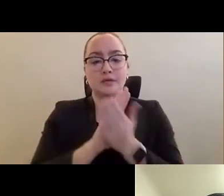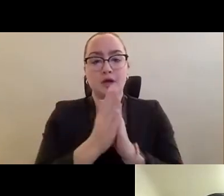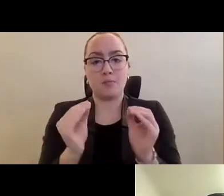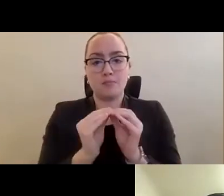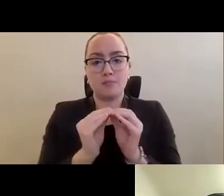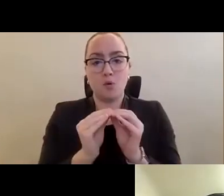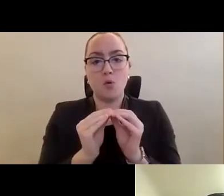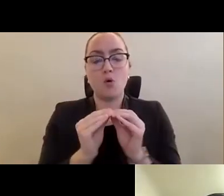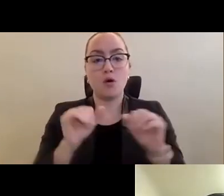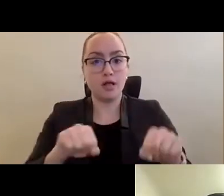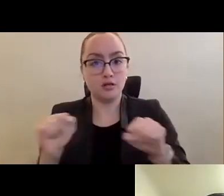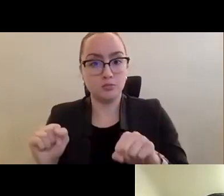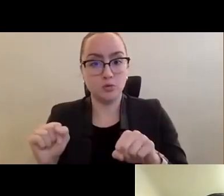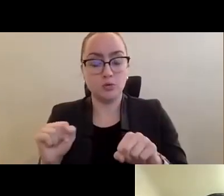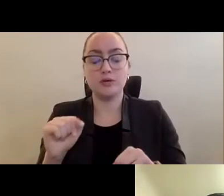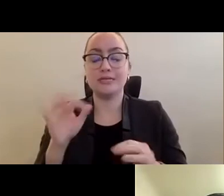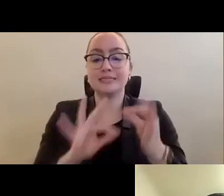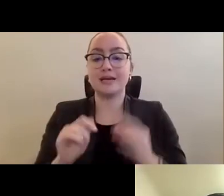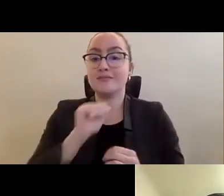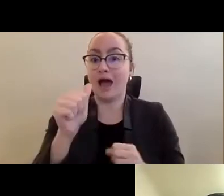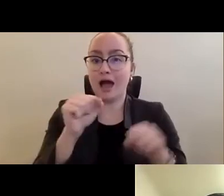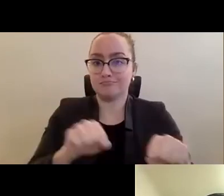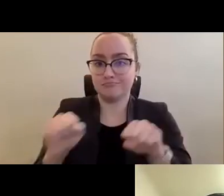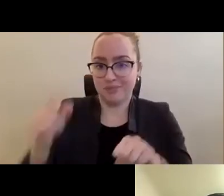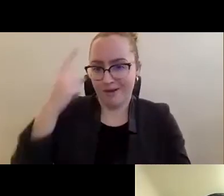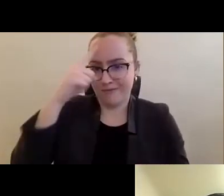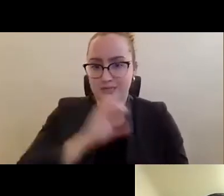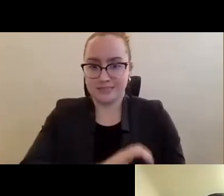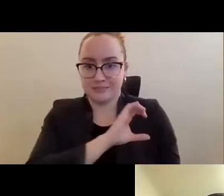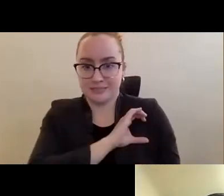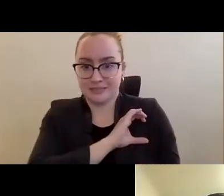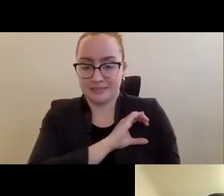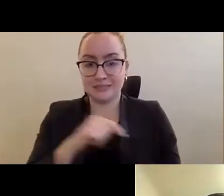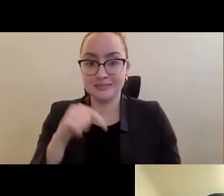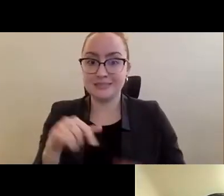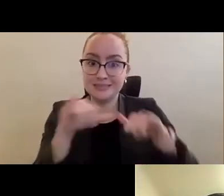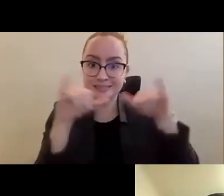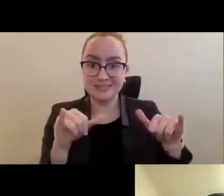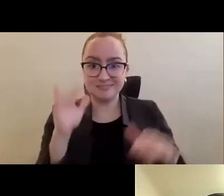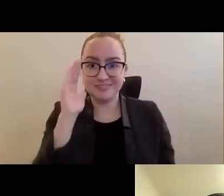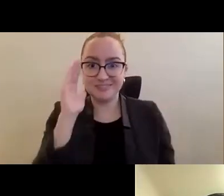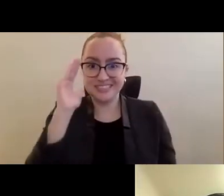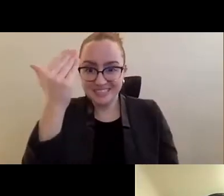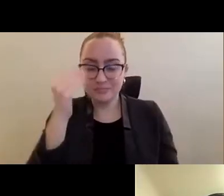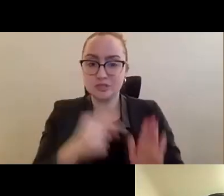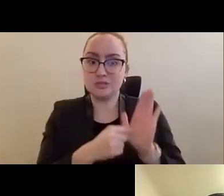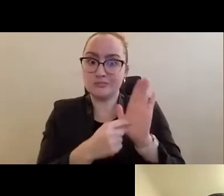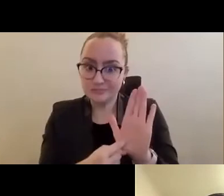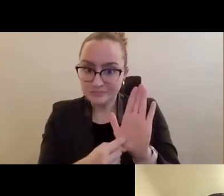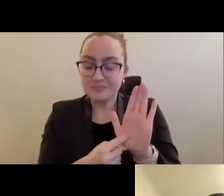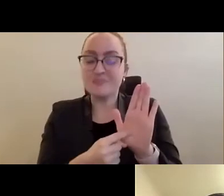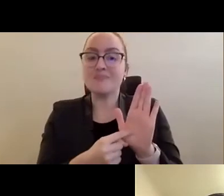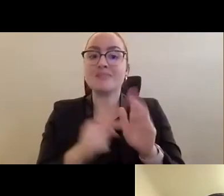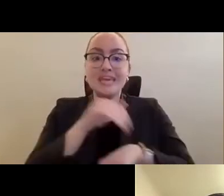nos preguntó de cómo podemos hacer que nosotros seamos elegibles y no ineligibles para ciudadanía.